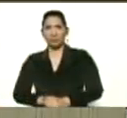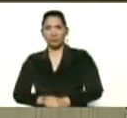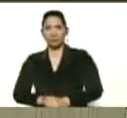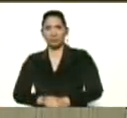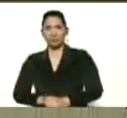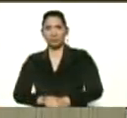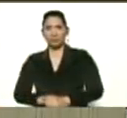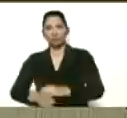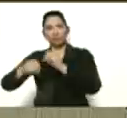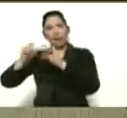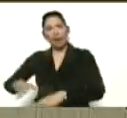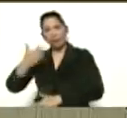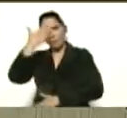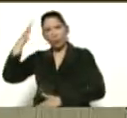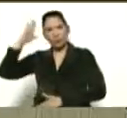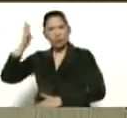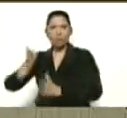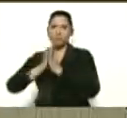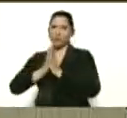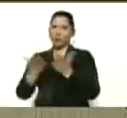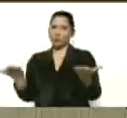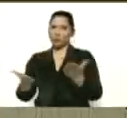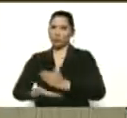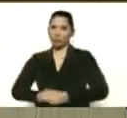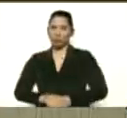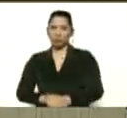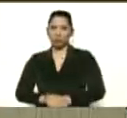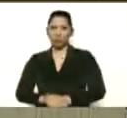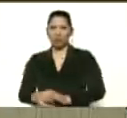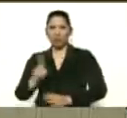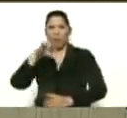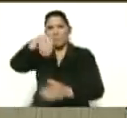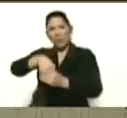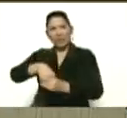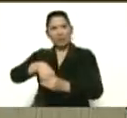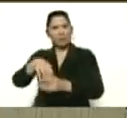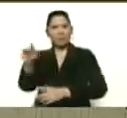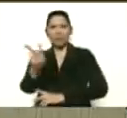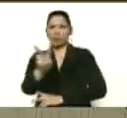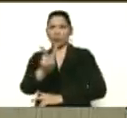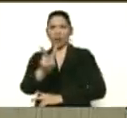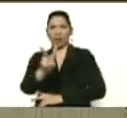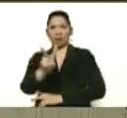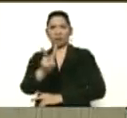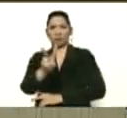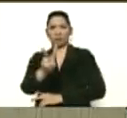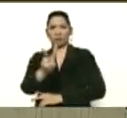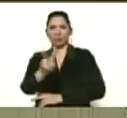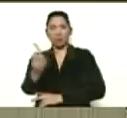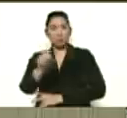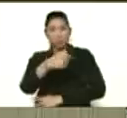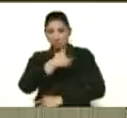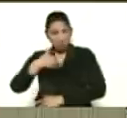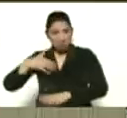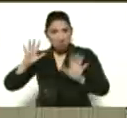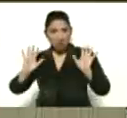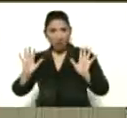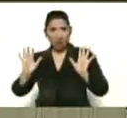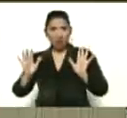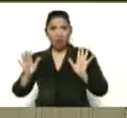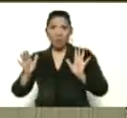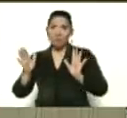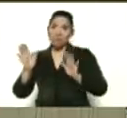Entonces basta de hipocresía. No se metan con Venezuela. Si no quieren, porque a lo